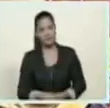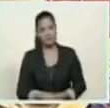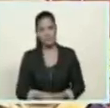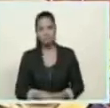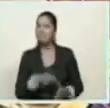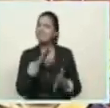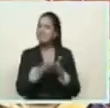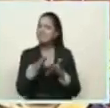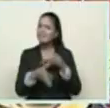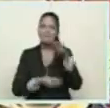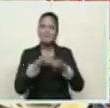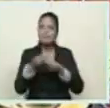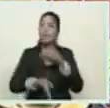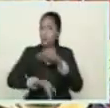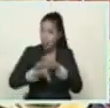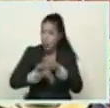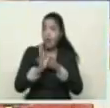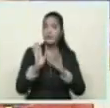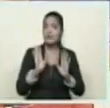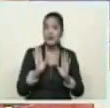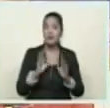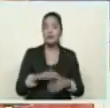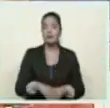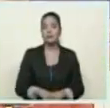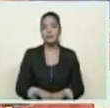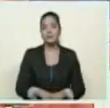lo que ha sido lo que es todavía